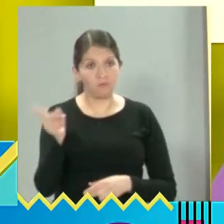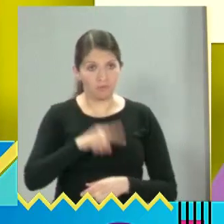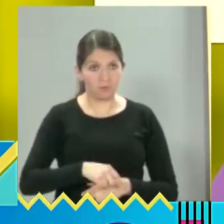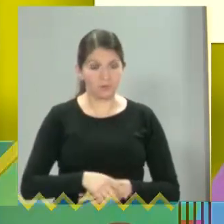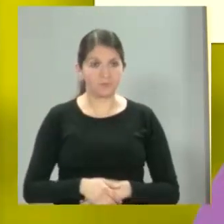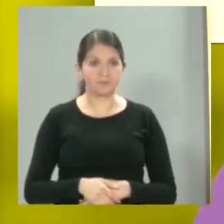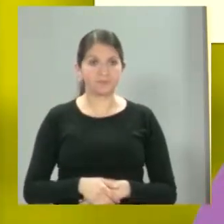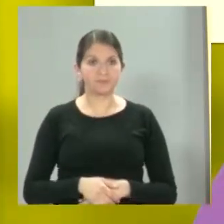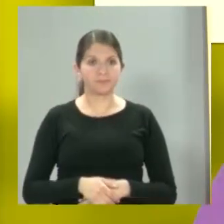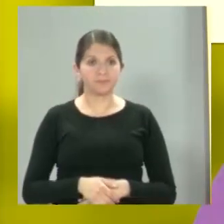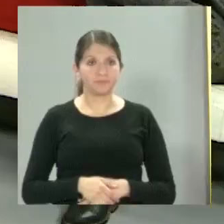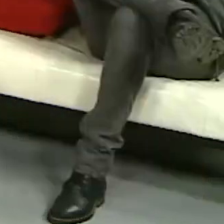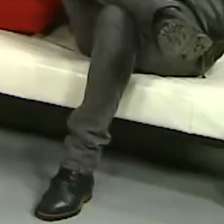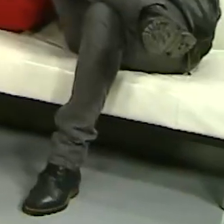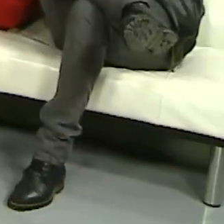con más.